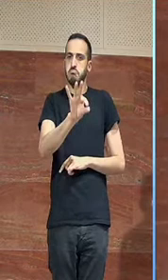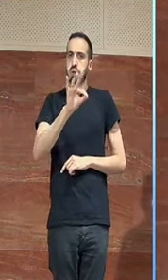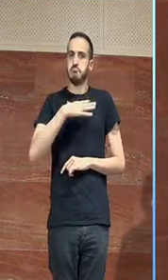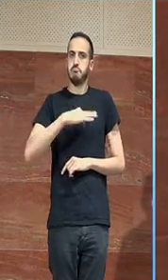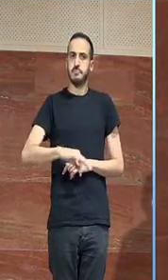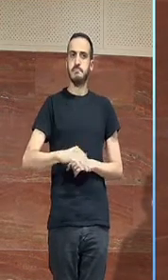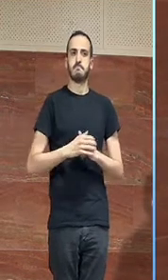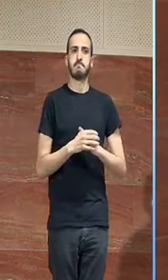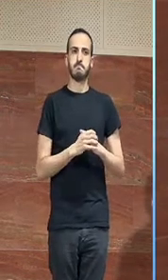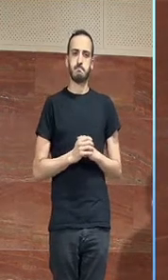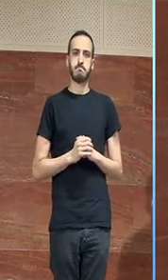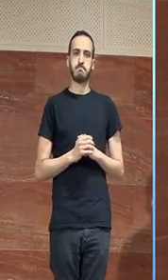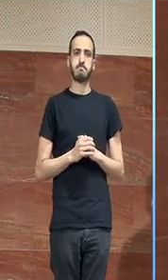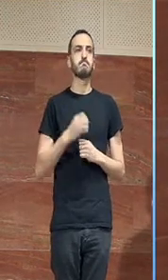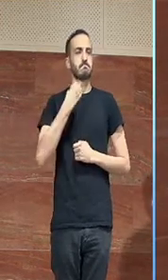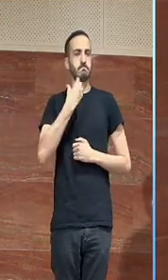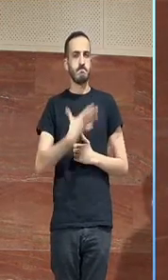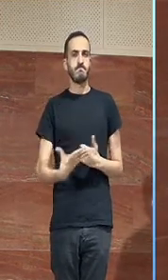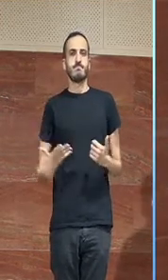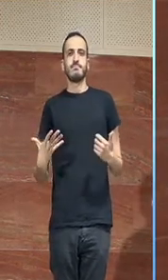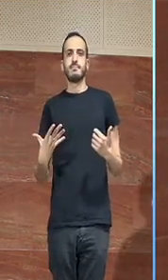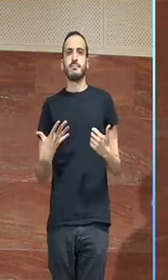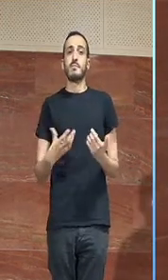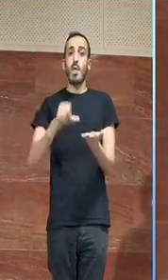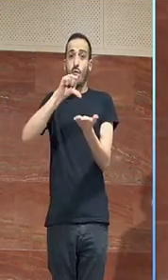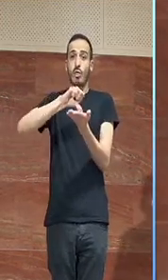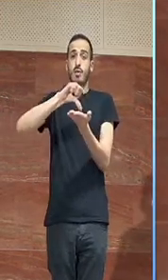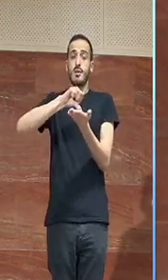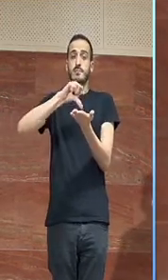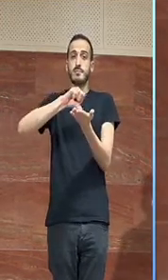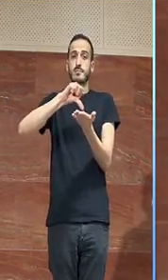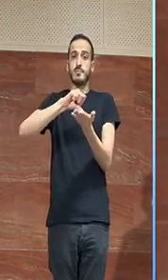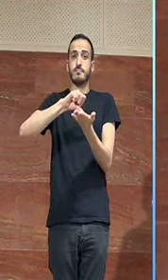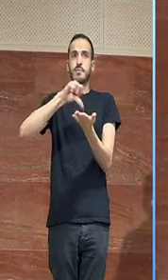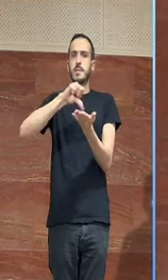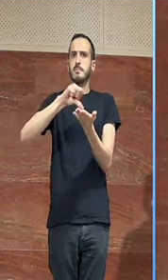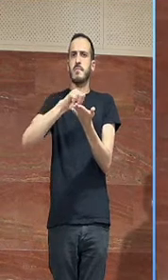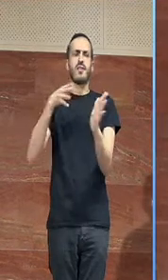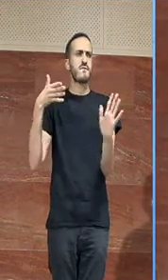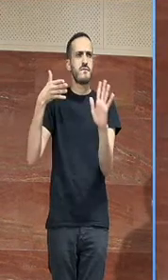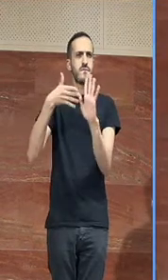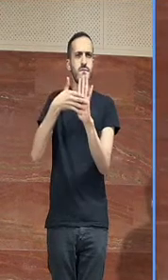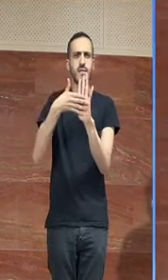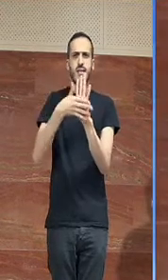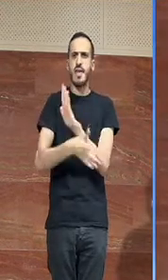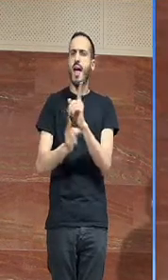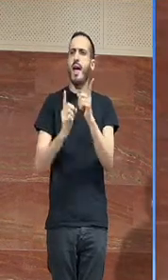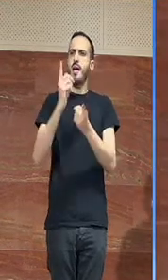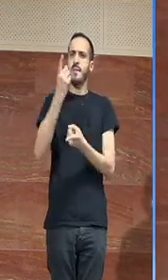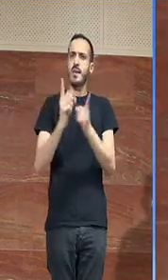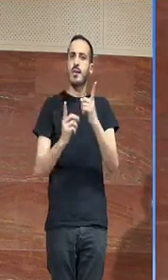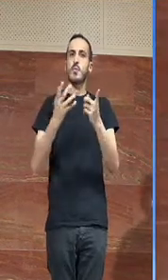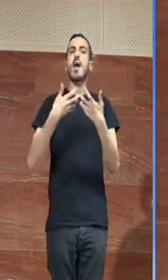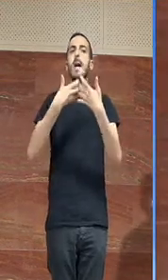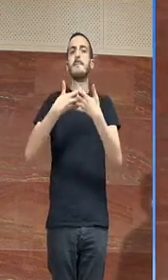¿vale? Bien, la ciudad ha sido definida en ocasiones como una gran máquina,